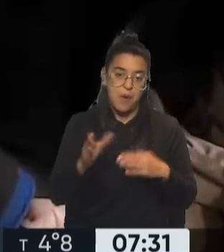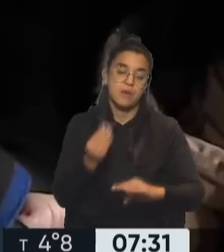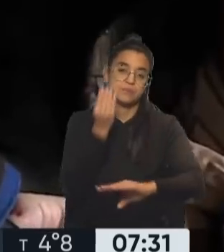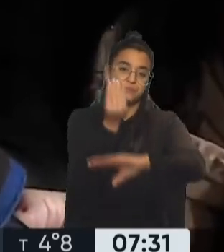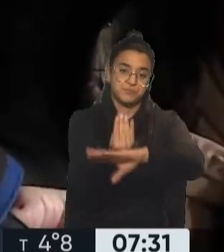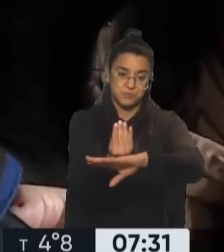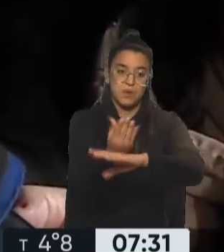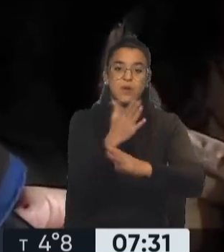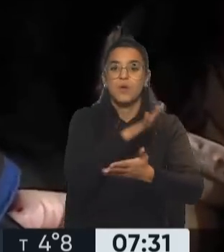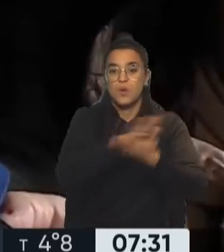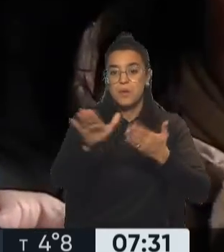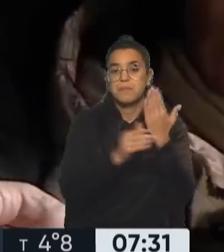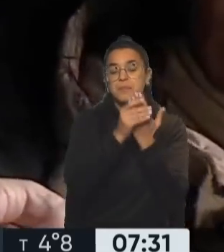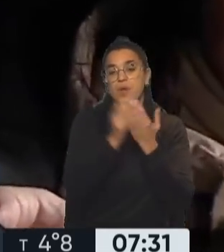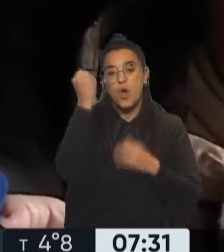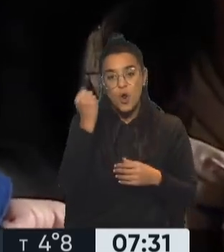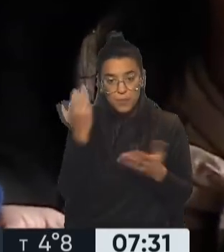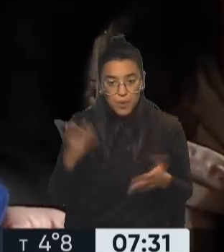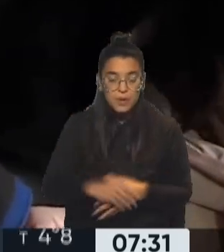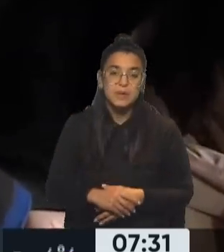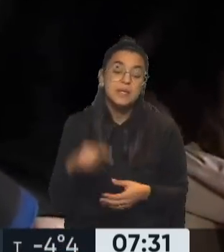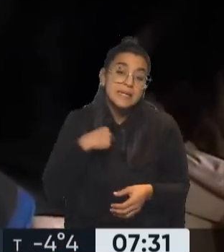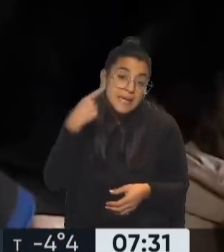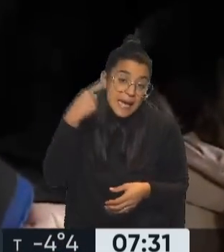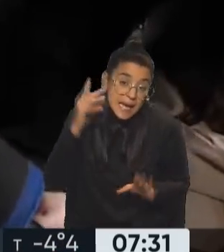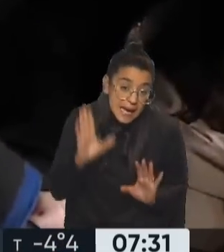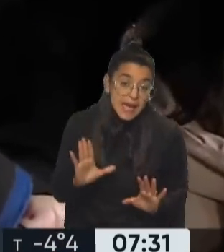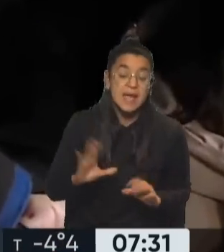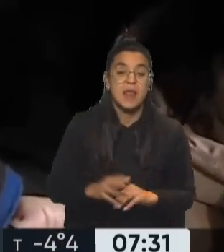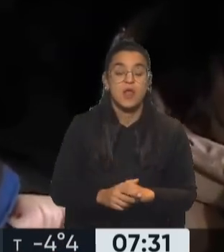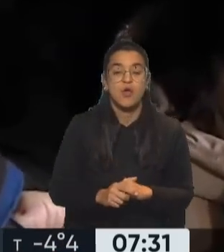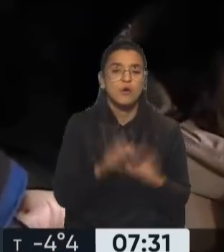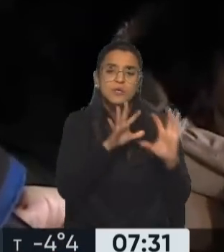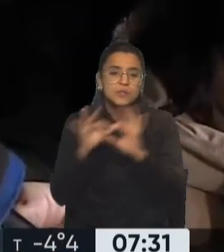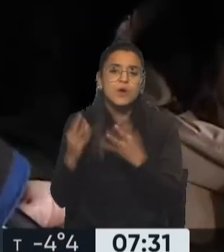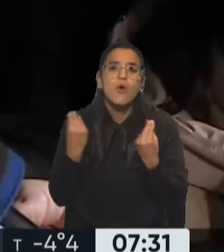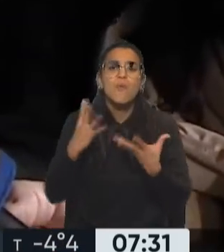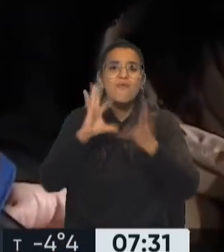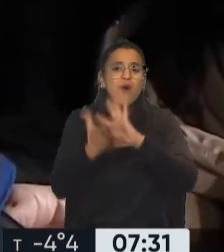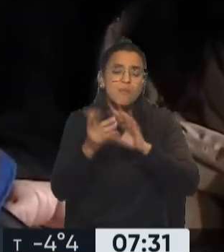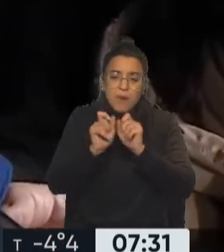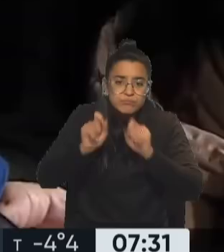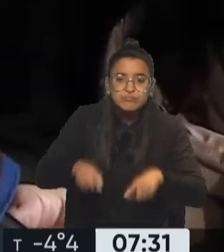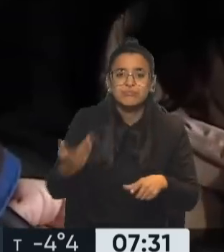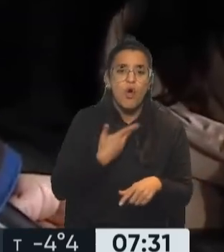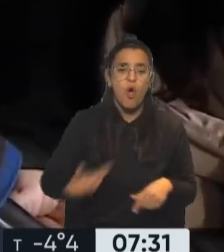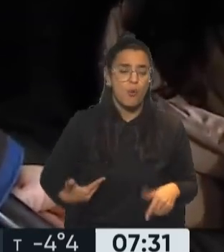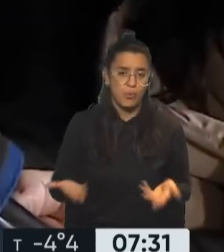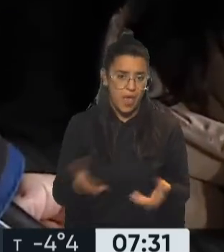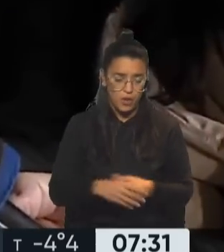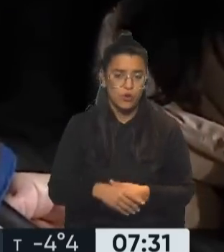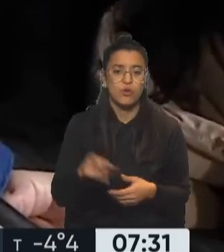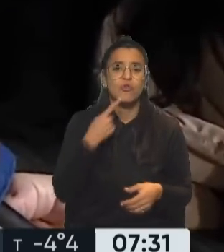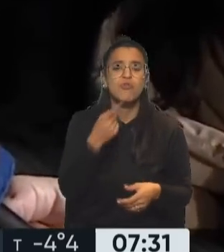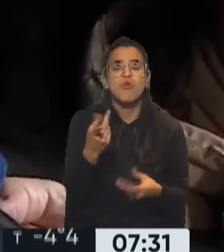cargo del área de economía. Así que bueno, creo que esto tiene que ver con la dinámica propia del gobierno y de la